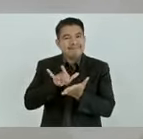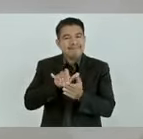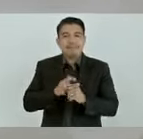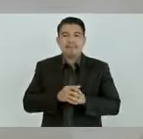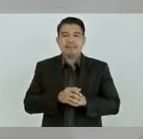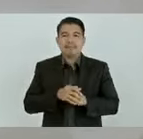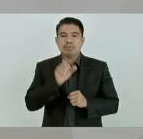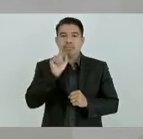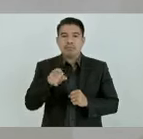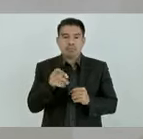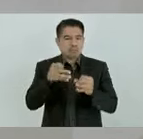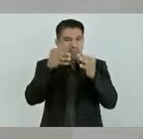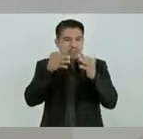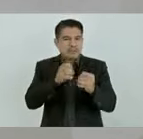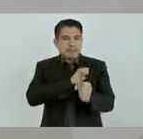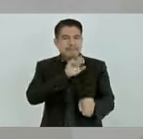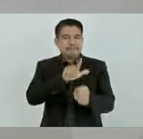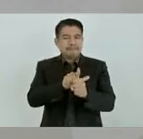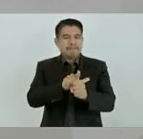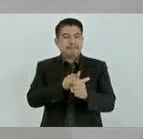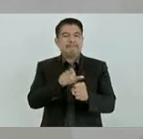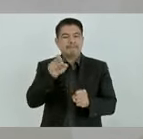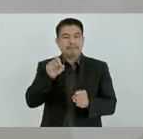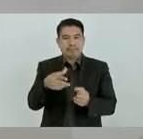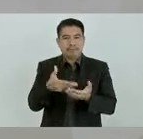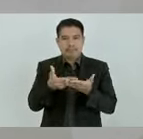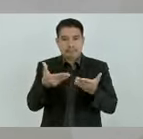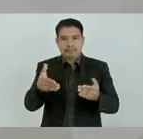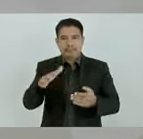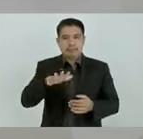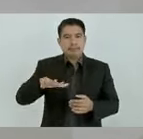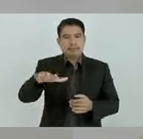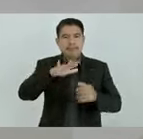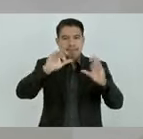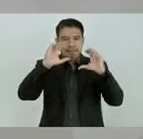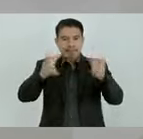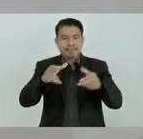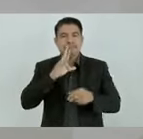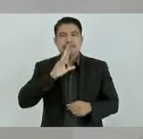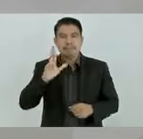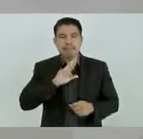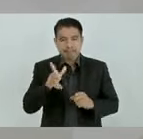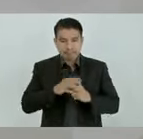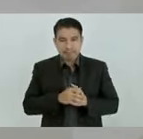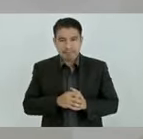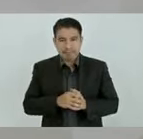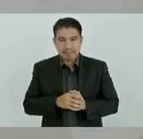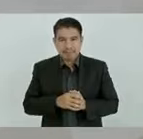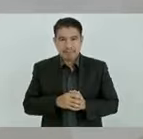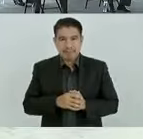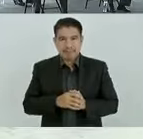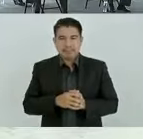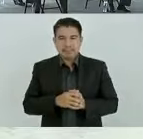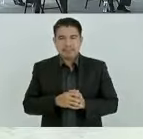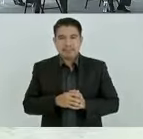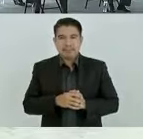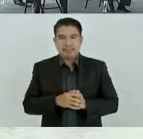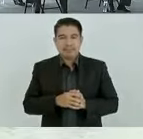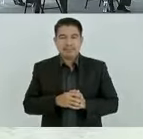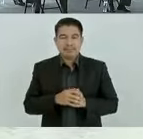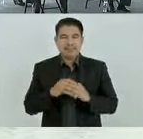de manera especial, se atiende a Chiapas. Solo